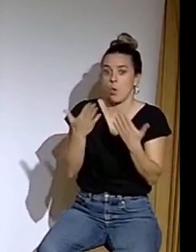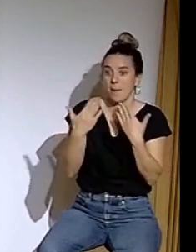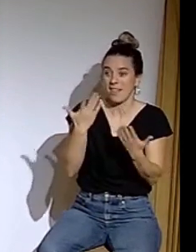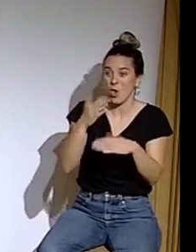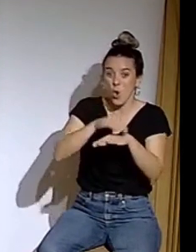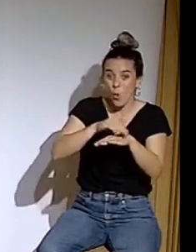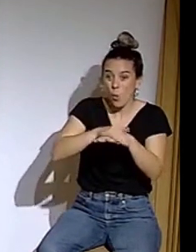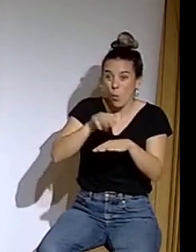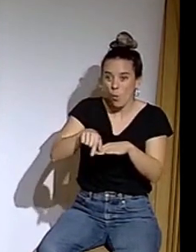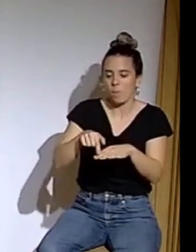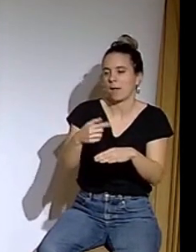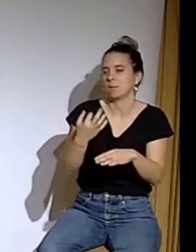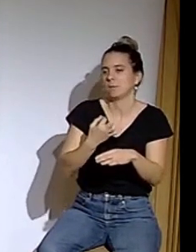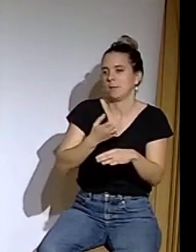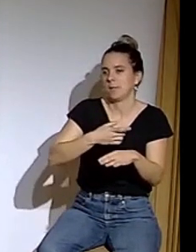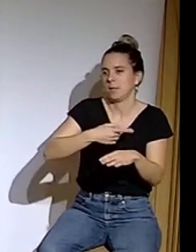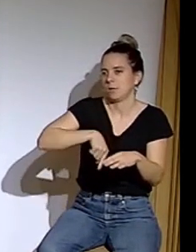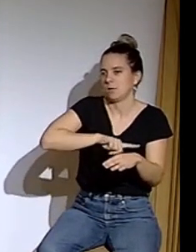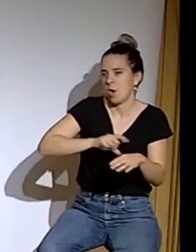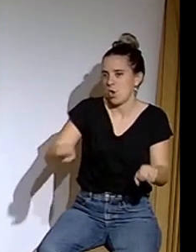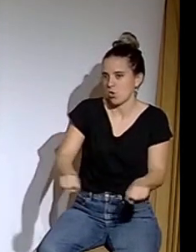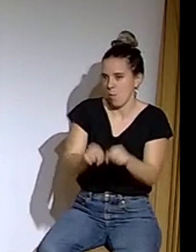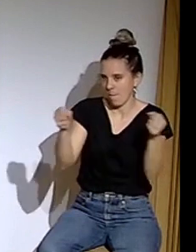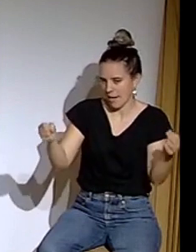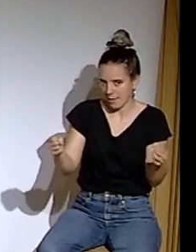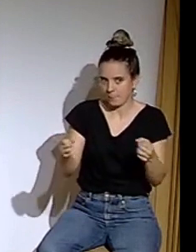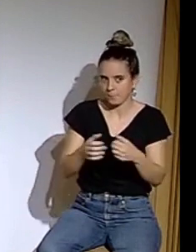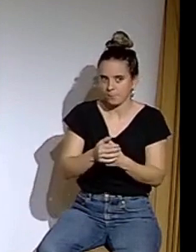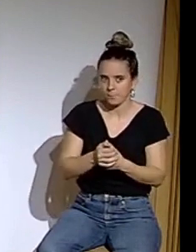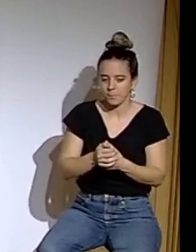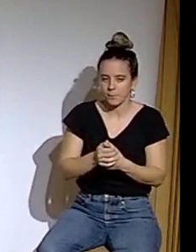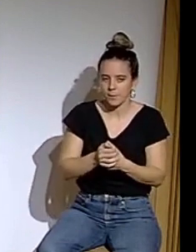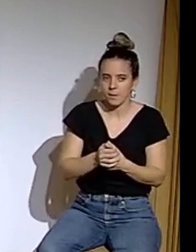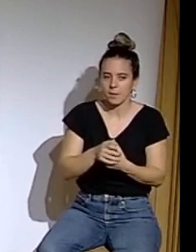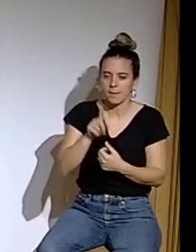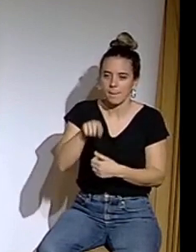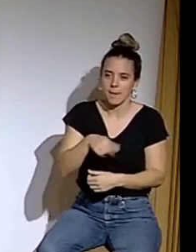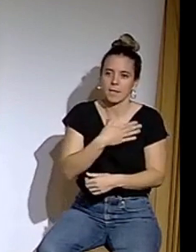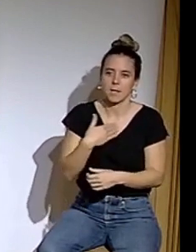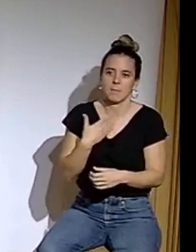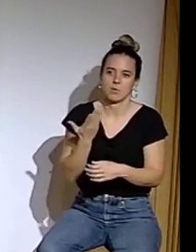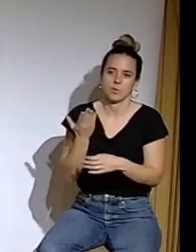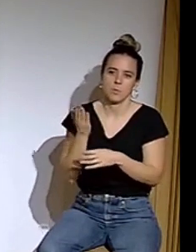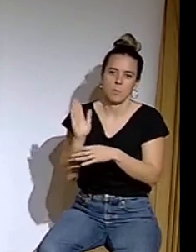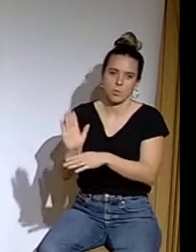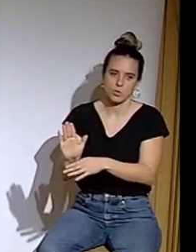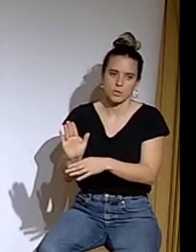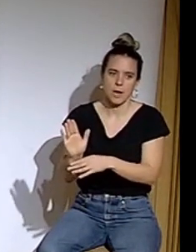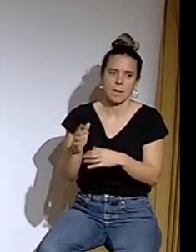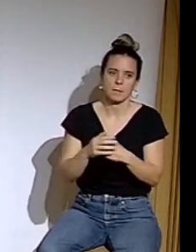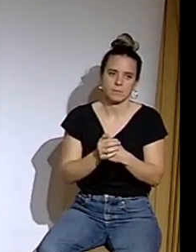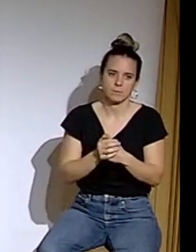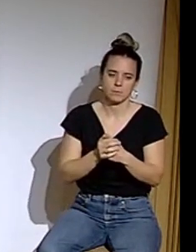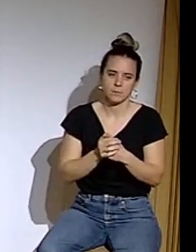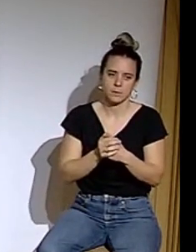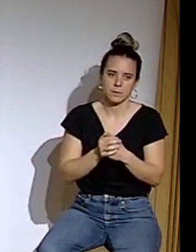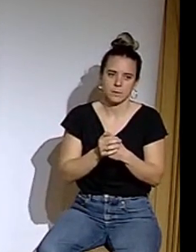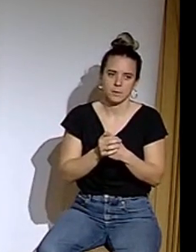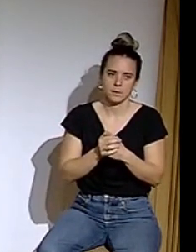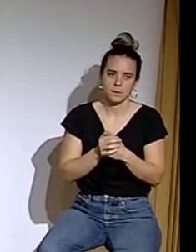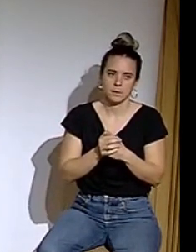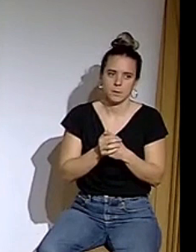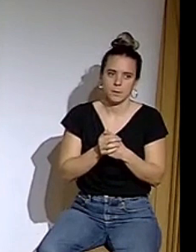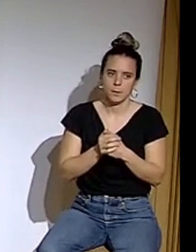romper con la culpa y un poco también queríamos Mostrar o bueno darnos sí Mostrar